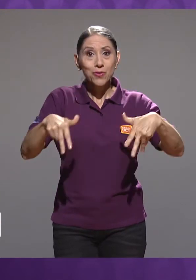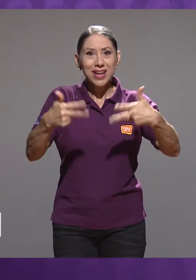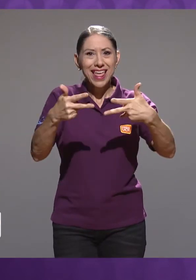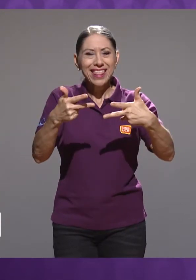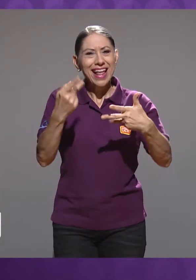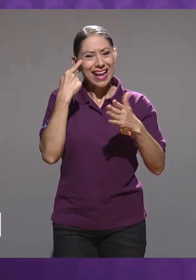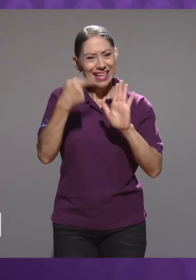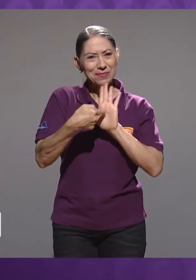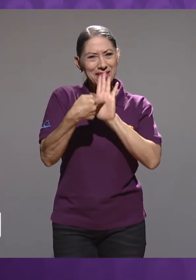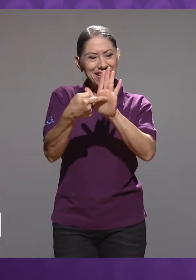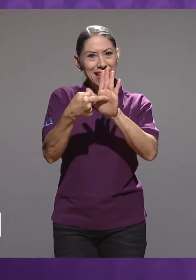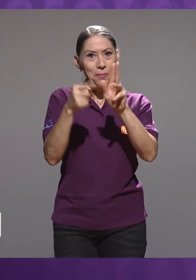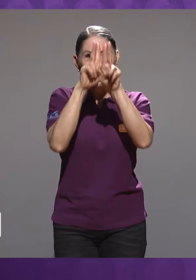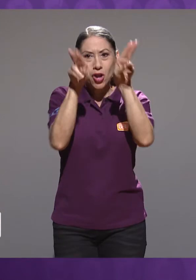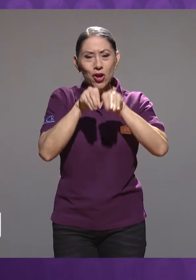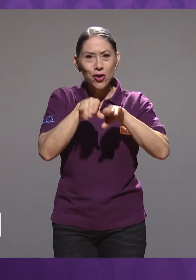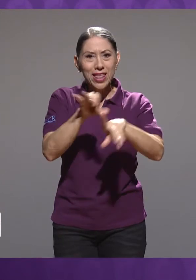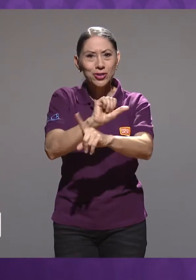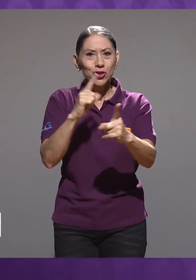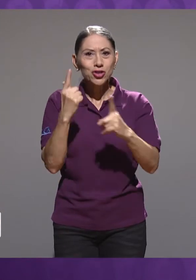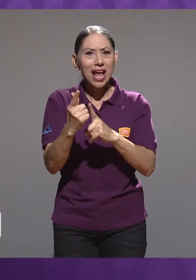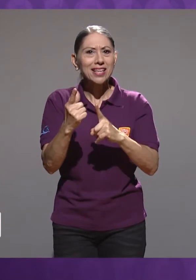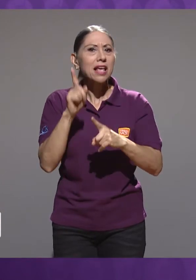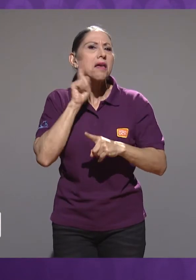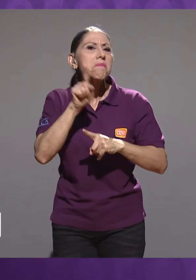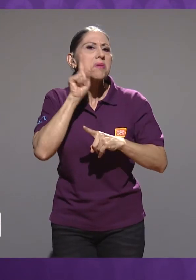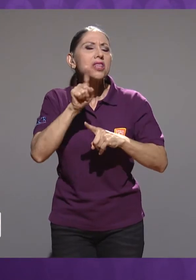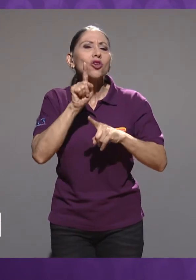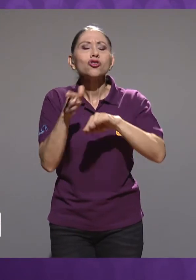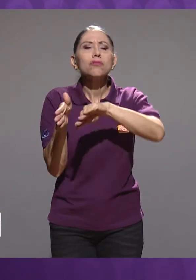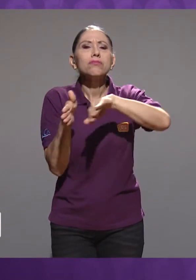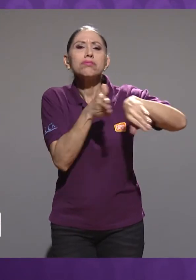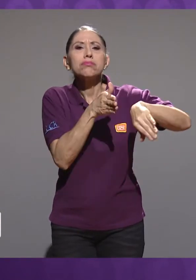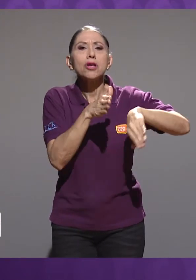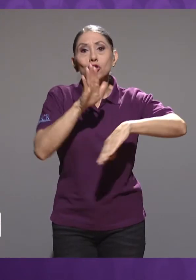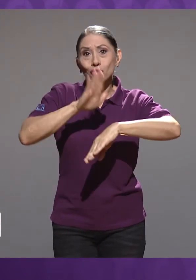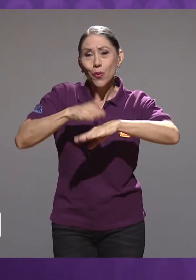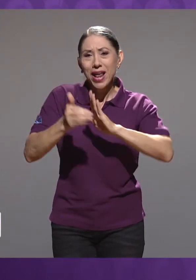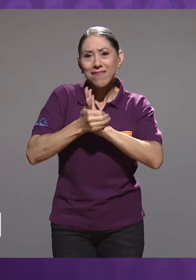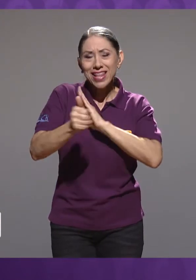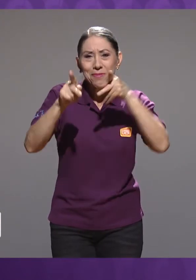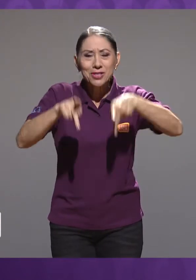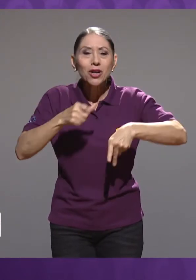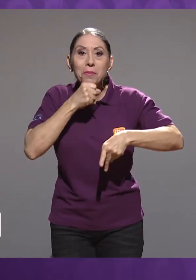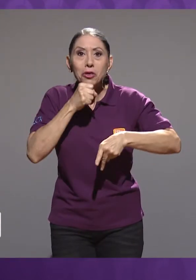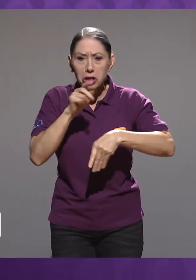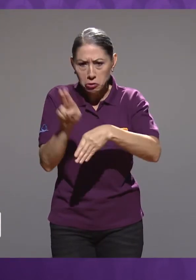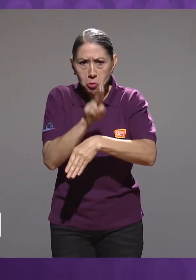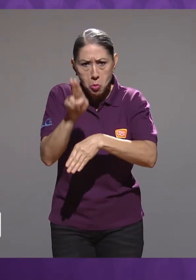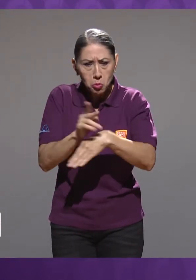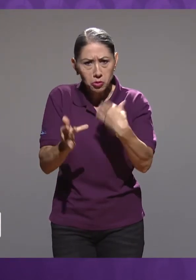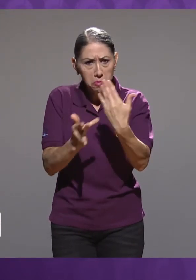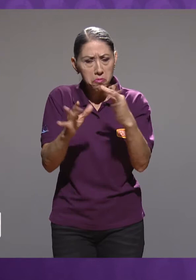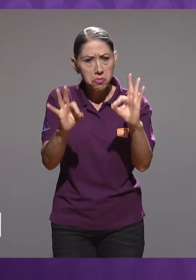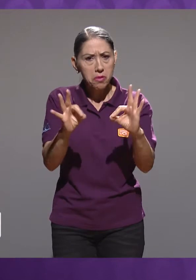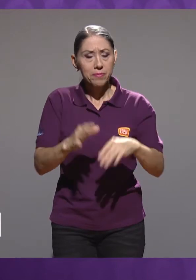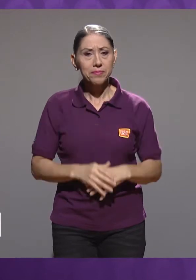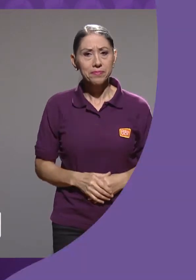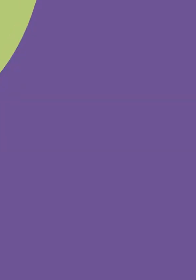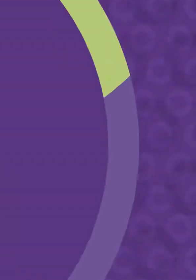presentamos contenidos de las redes sociales que rompen mitos sobre las habilidades de las personas mayores para hacer uso del mundo digital.